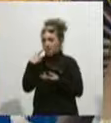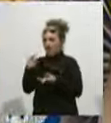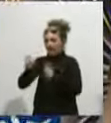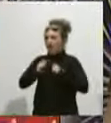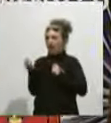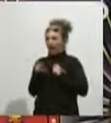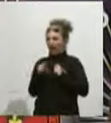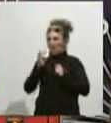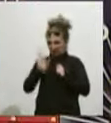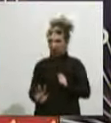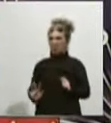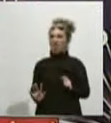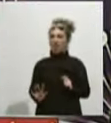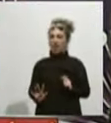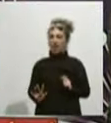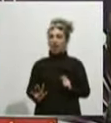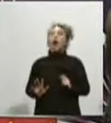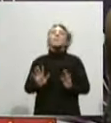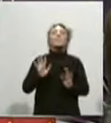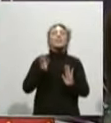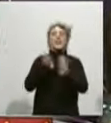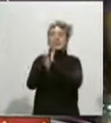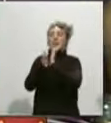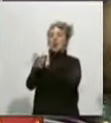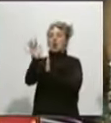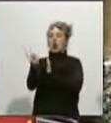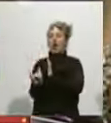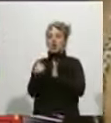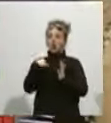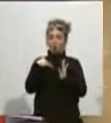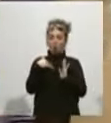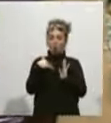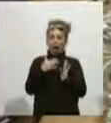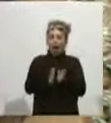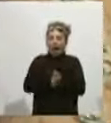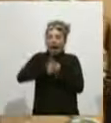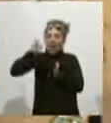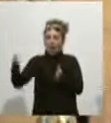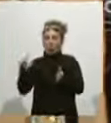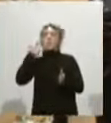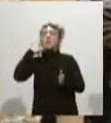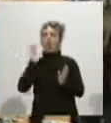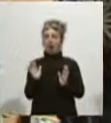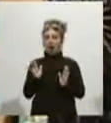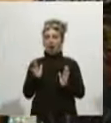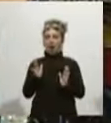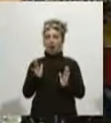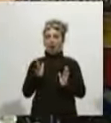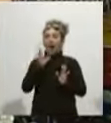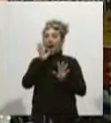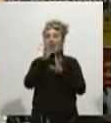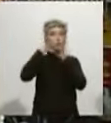parece? Por favor, Babi. Pero todo tiene una explicación. Es que estoy al lado de, mira, del